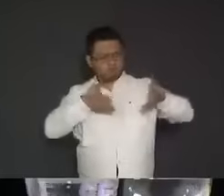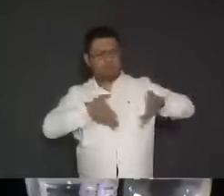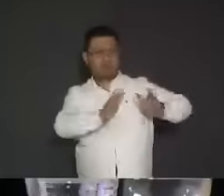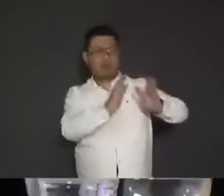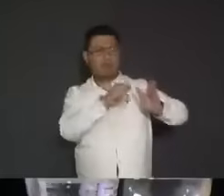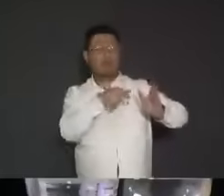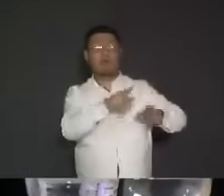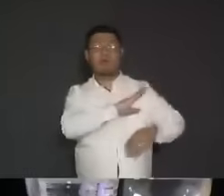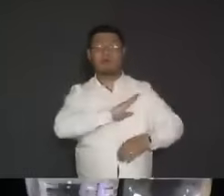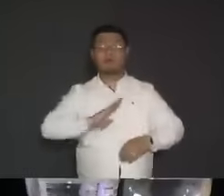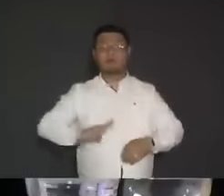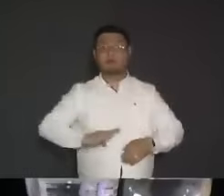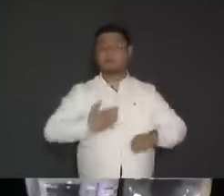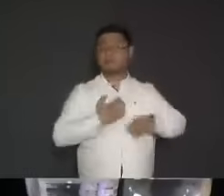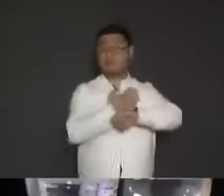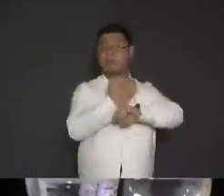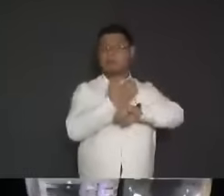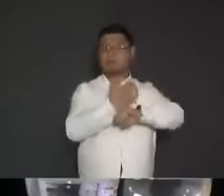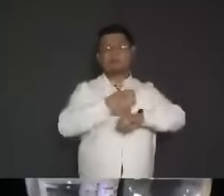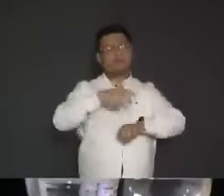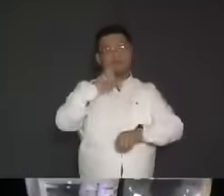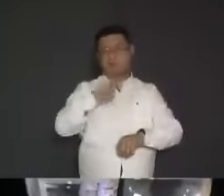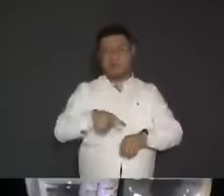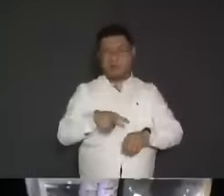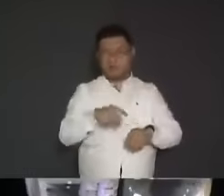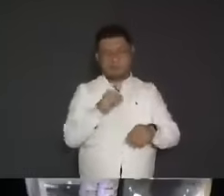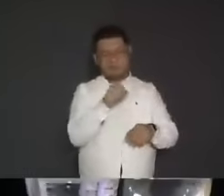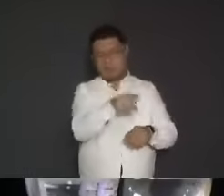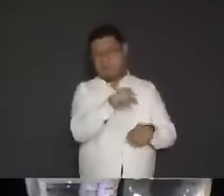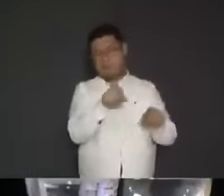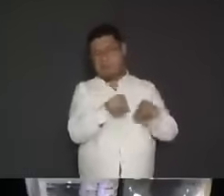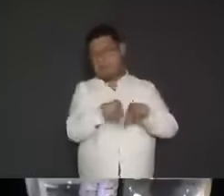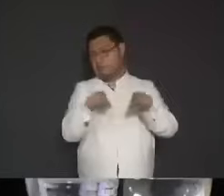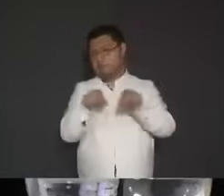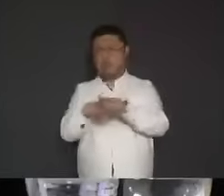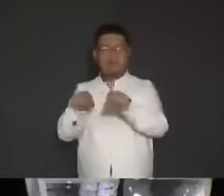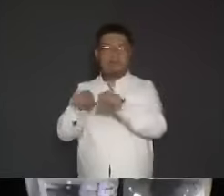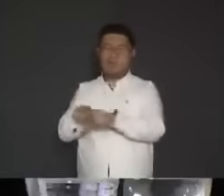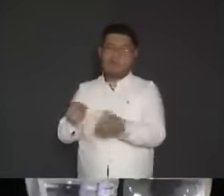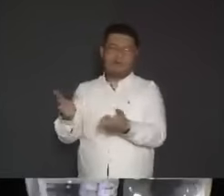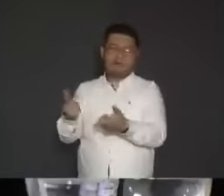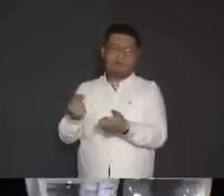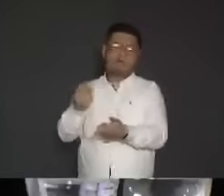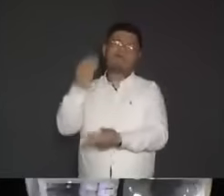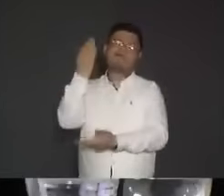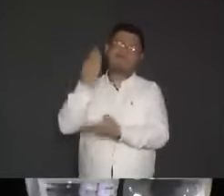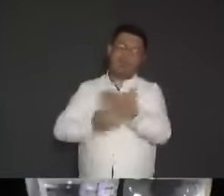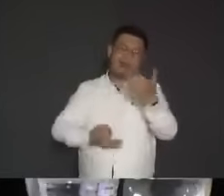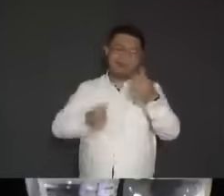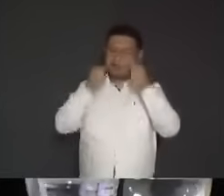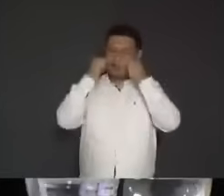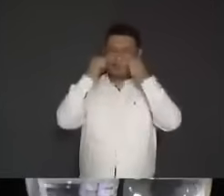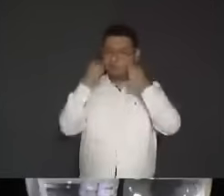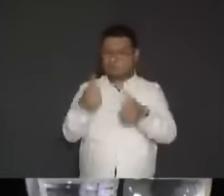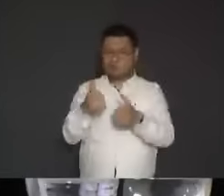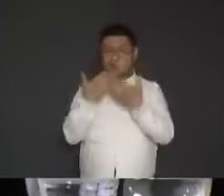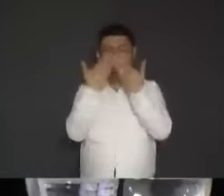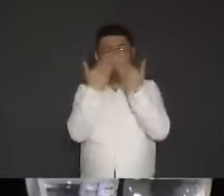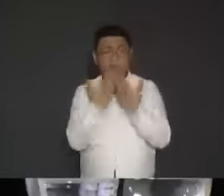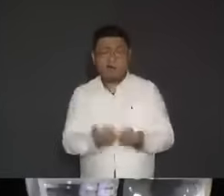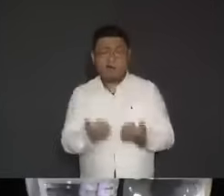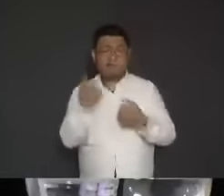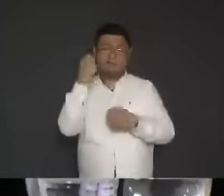estado, hay una constante siempre, la falta de atención médica, no tienen